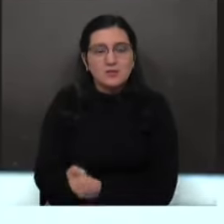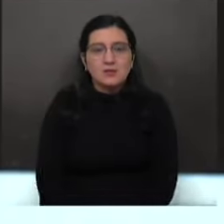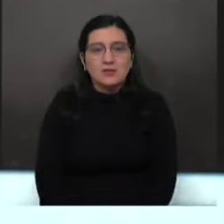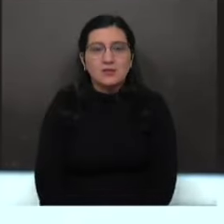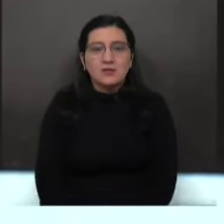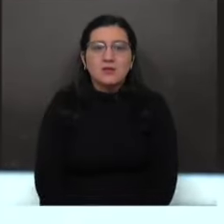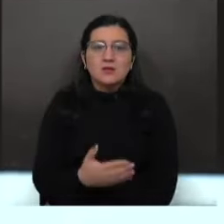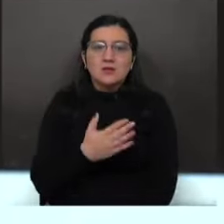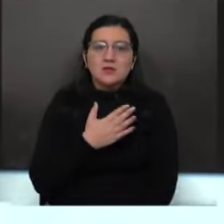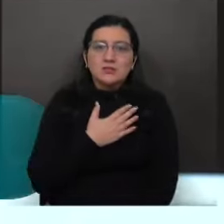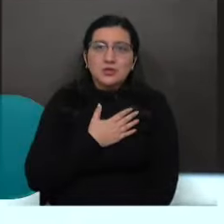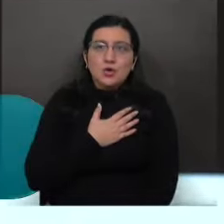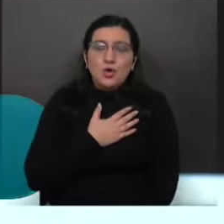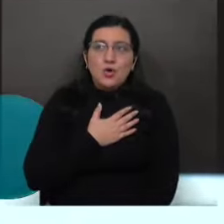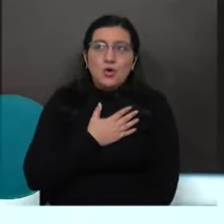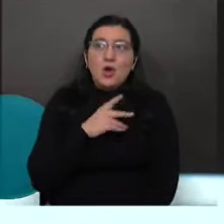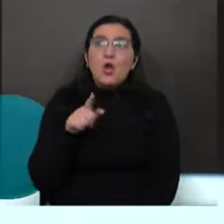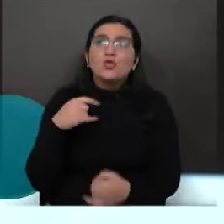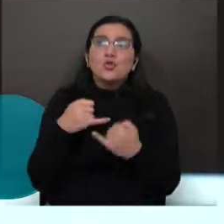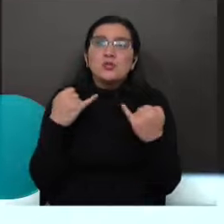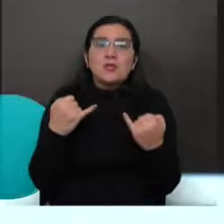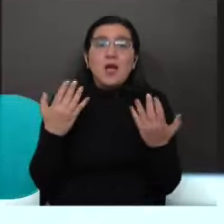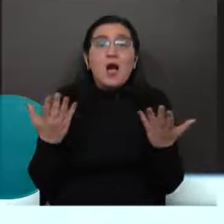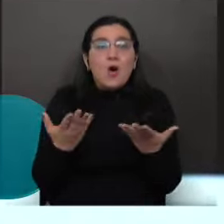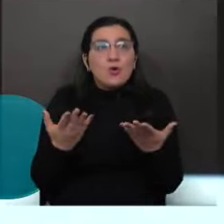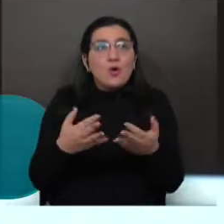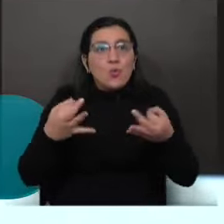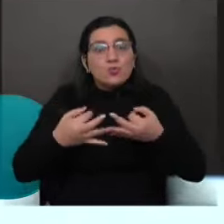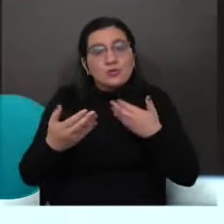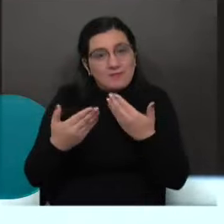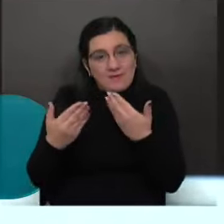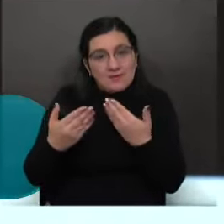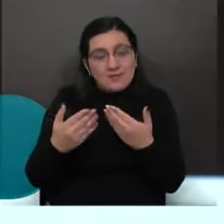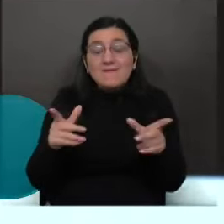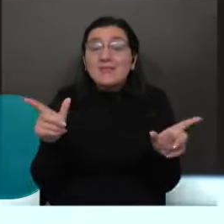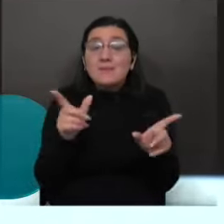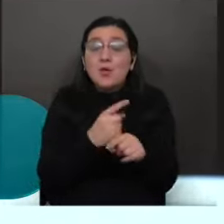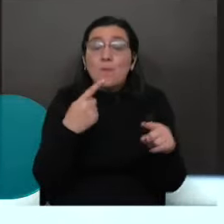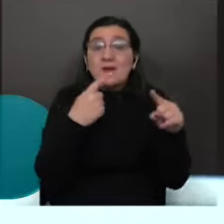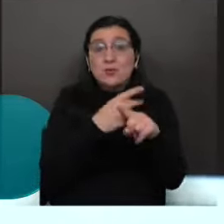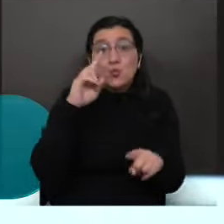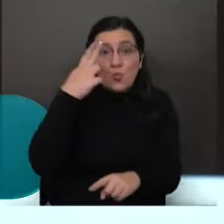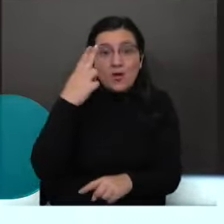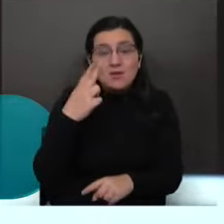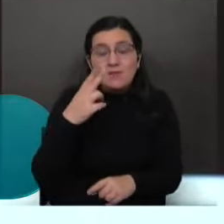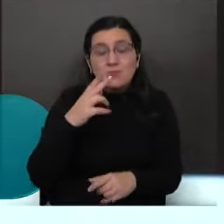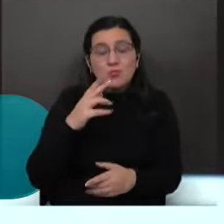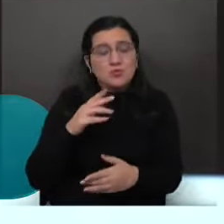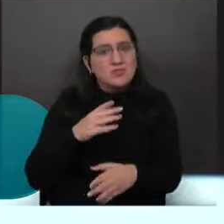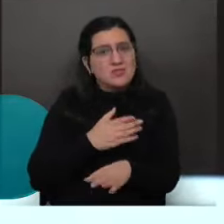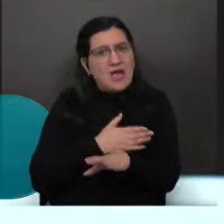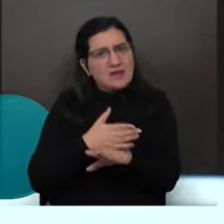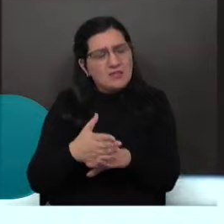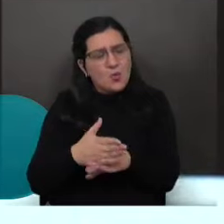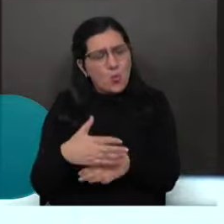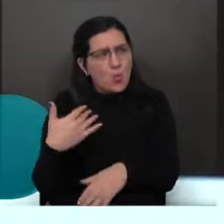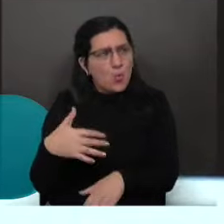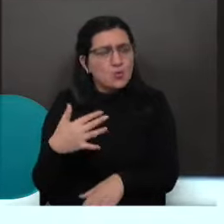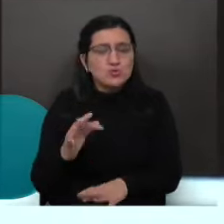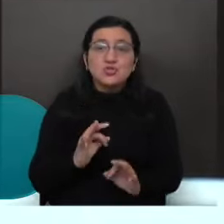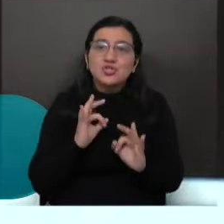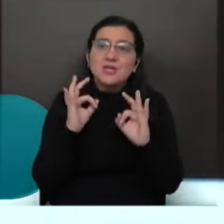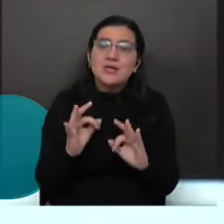yo el otro día ahora justo te comentaba había terminado un partido de Uruguay había terminado muy tarde había llegado